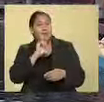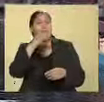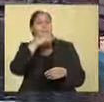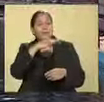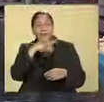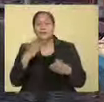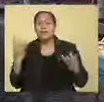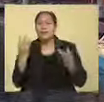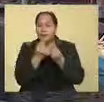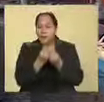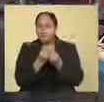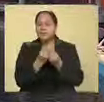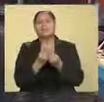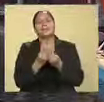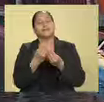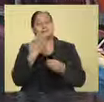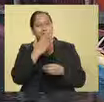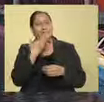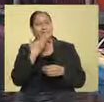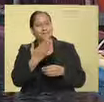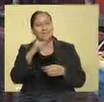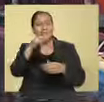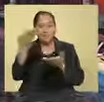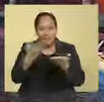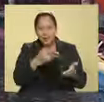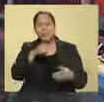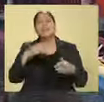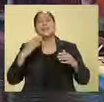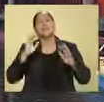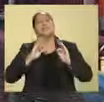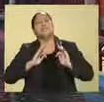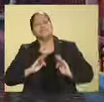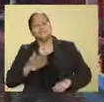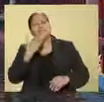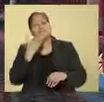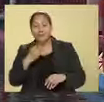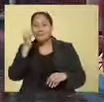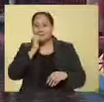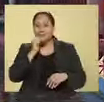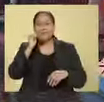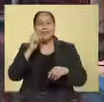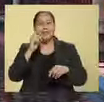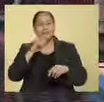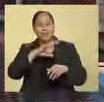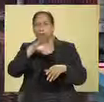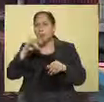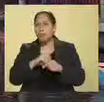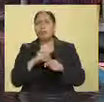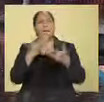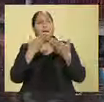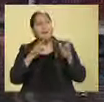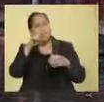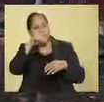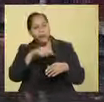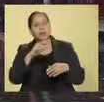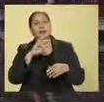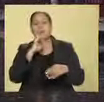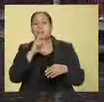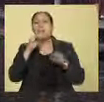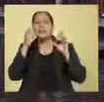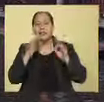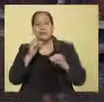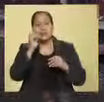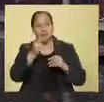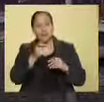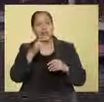festejando juntas, qué rico, ustedes tienen que venir y pasarla muy bien, ya lo saben, todos los días del año está abierto y lo mejor de todo es